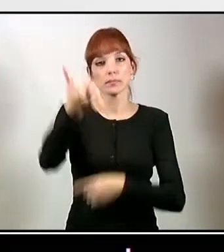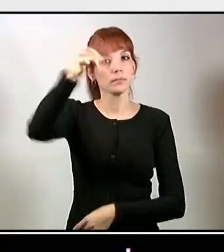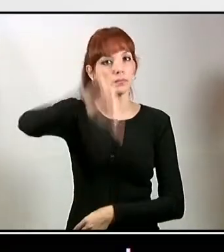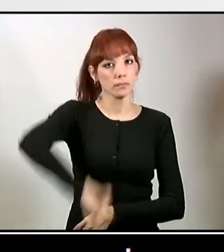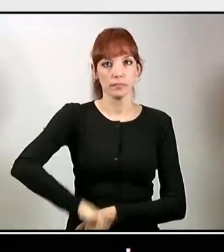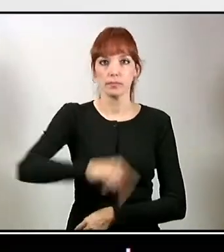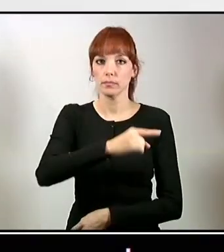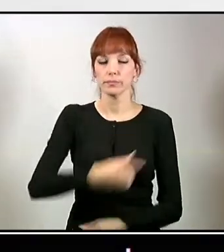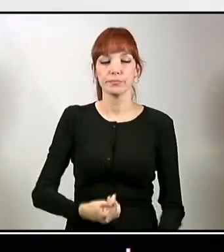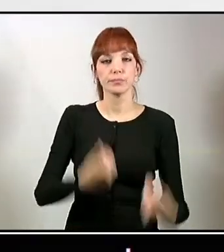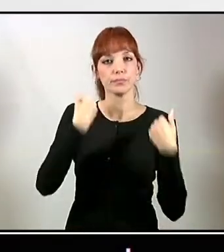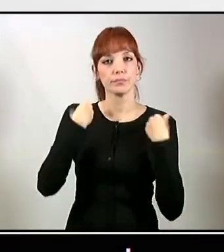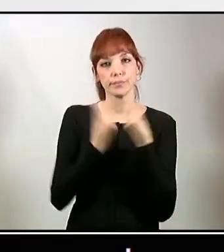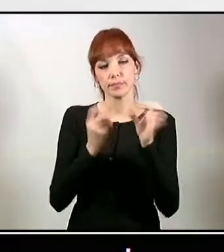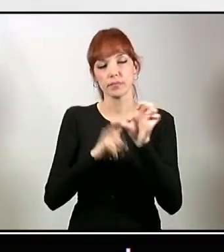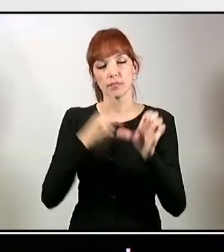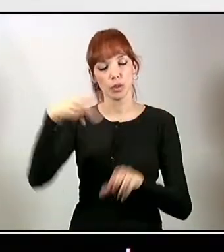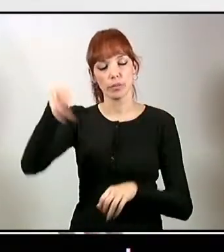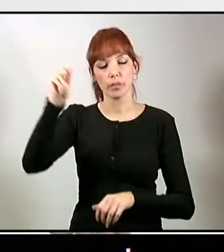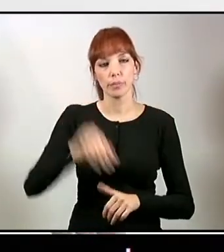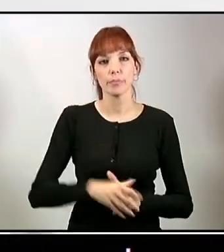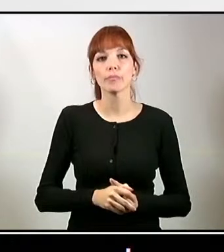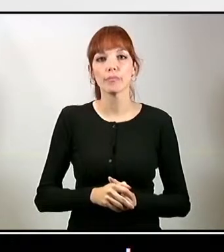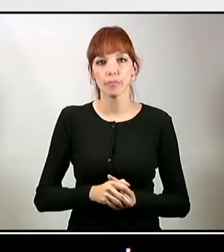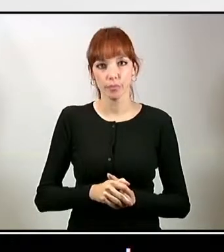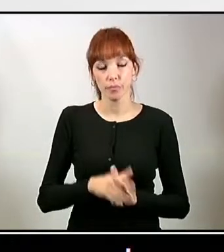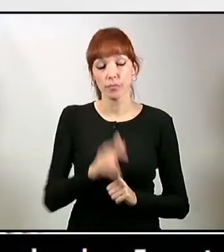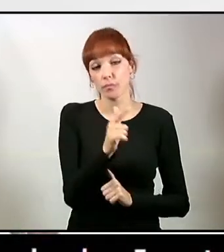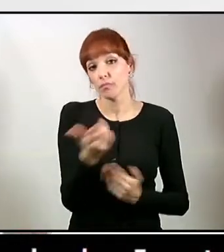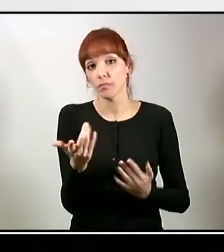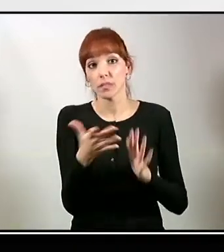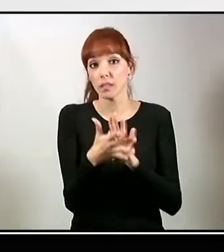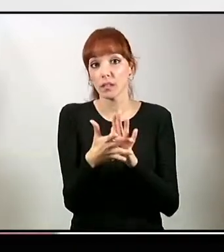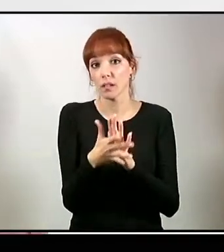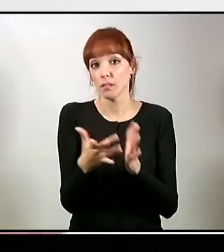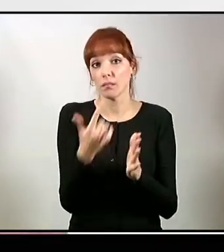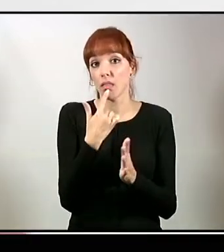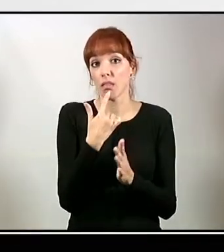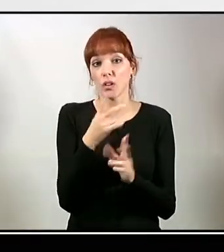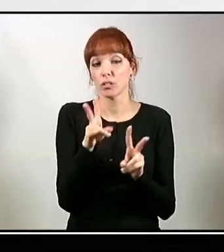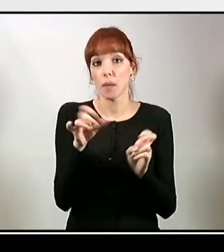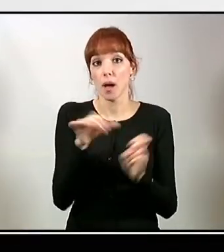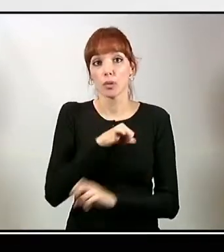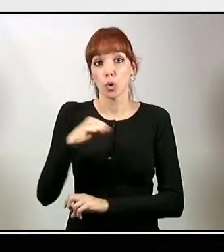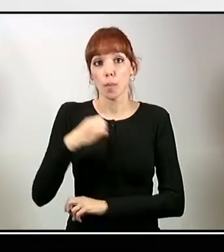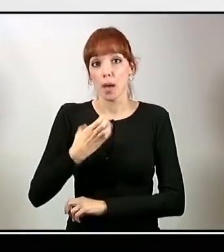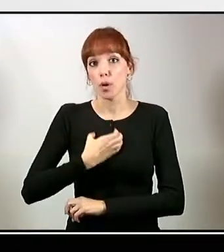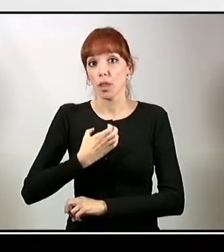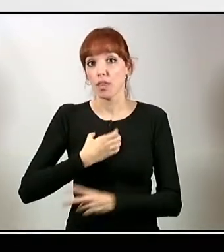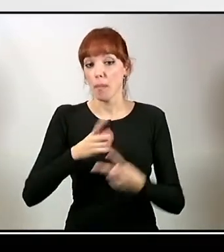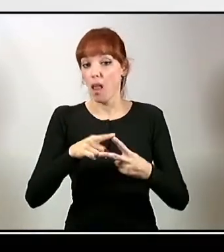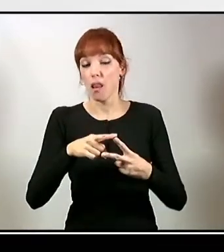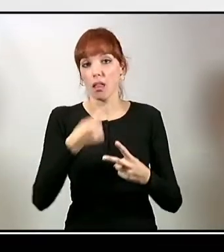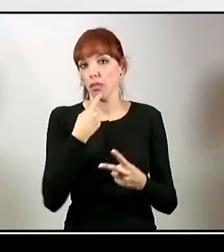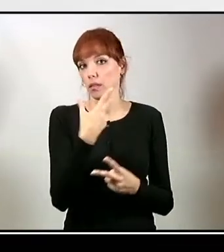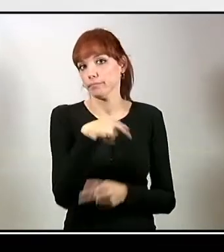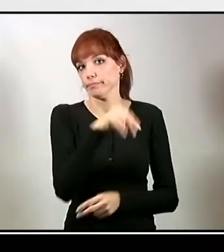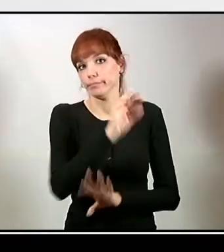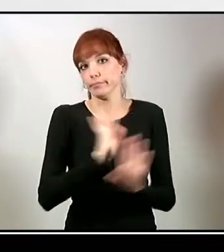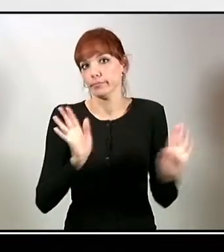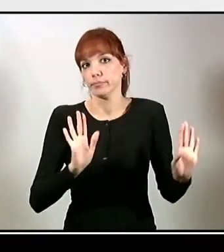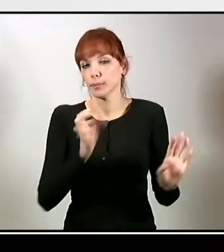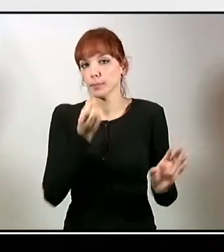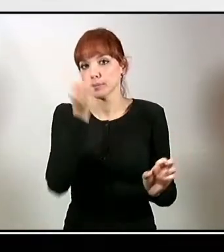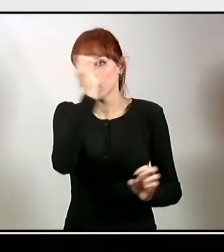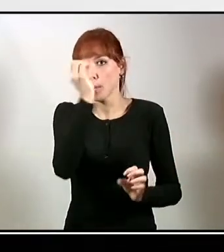por parte de la Junta de Extremadura. Y con respecto a lo primero, ya te digo, sobre la autonomía municipal, nosotros no